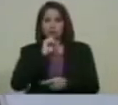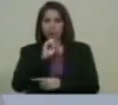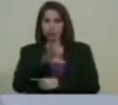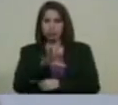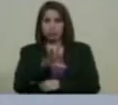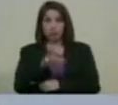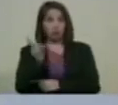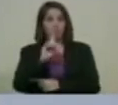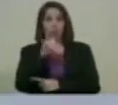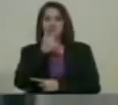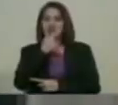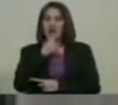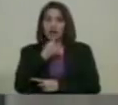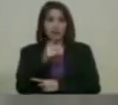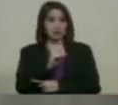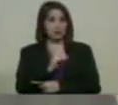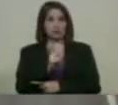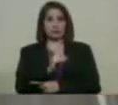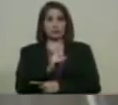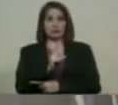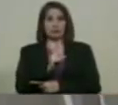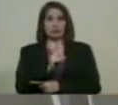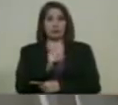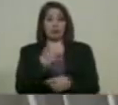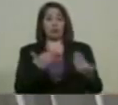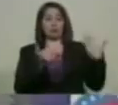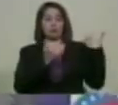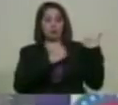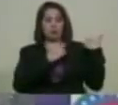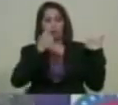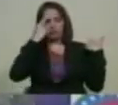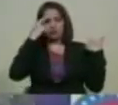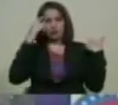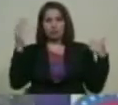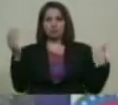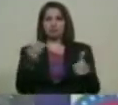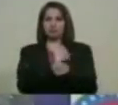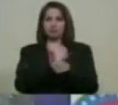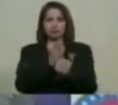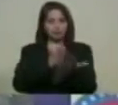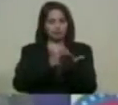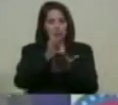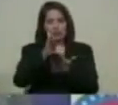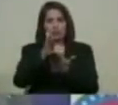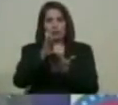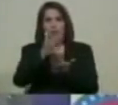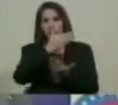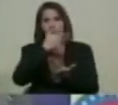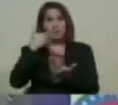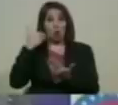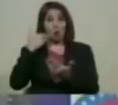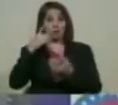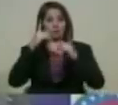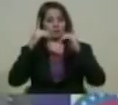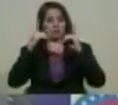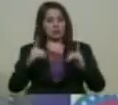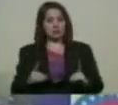es fácil esta tarea, pero sé que la vamos a lograr. Y tenemos la